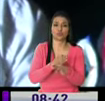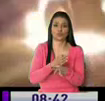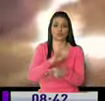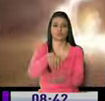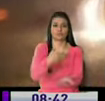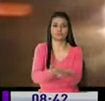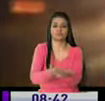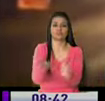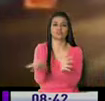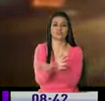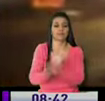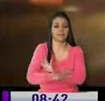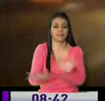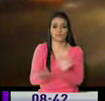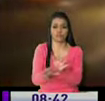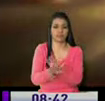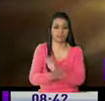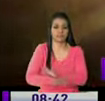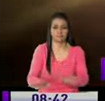ciudad de Chuca.